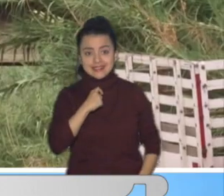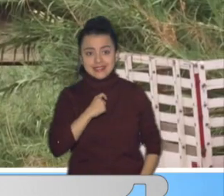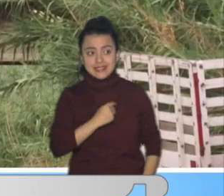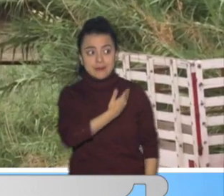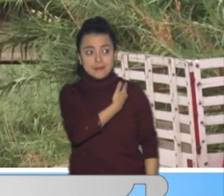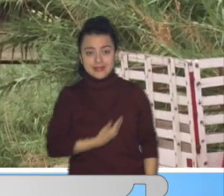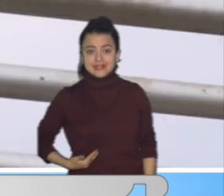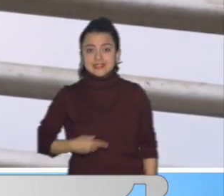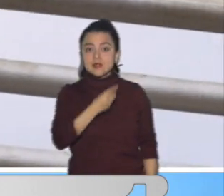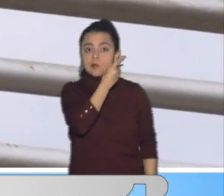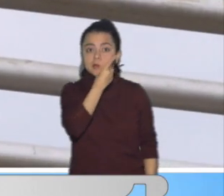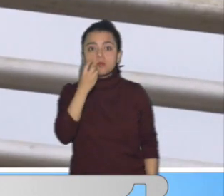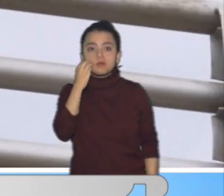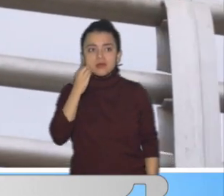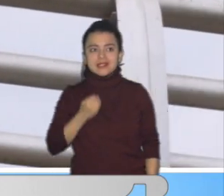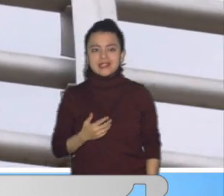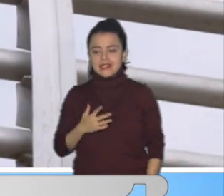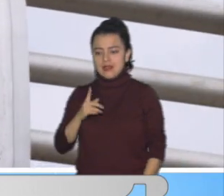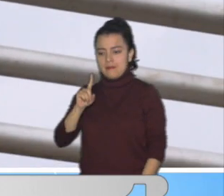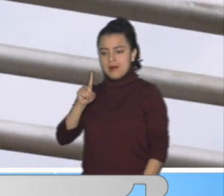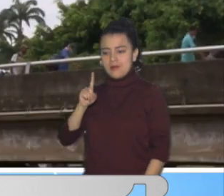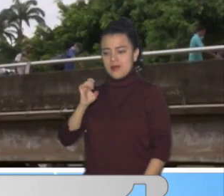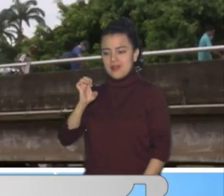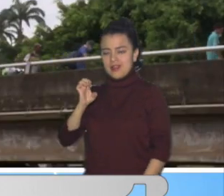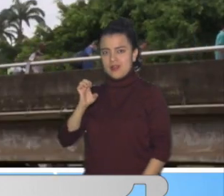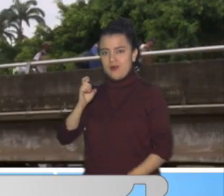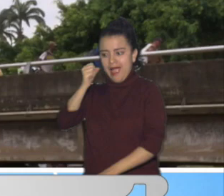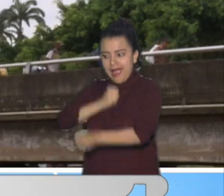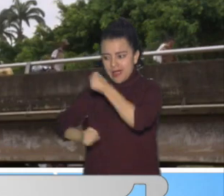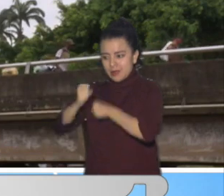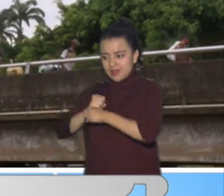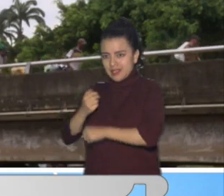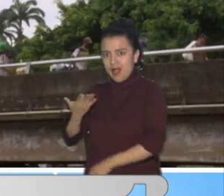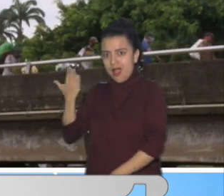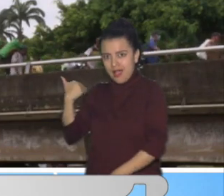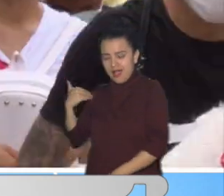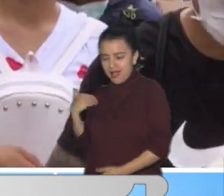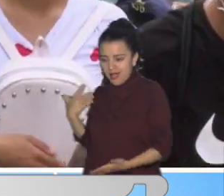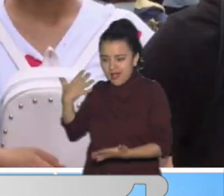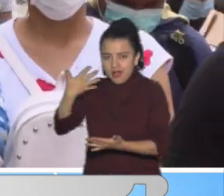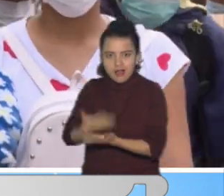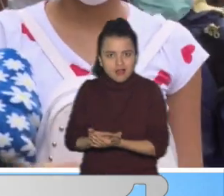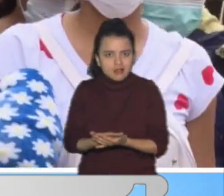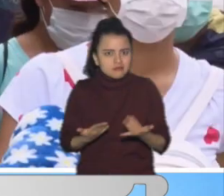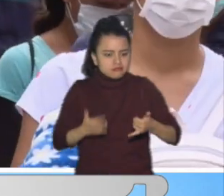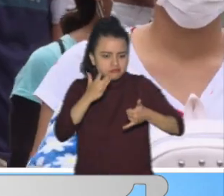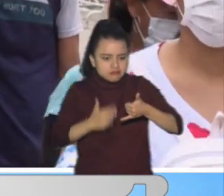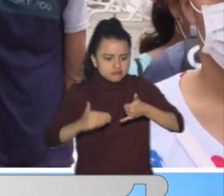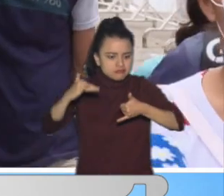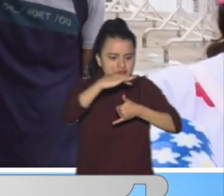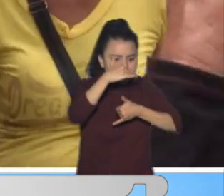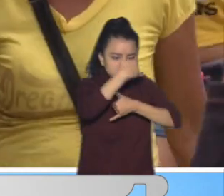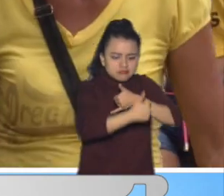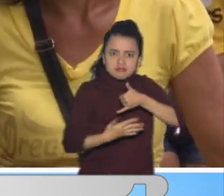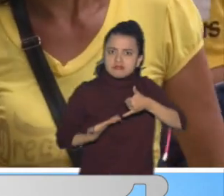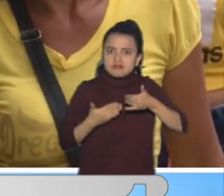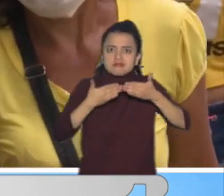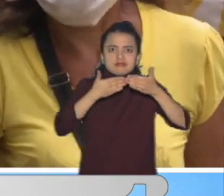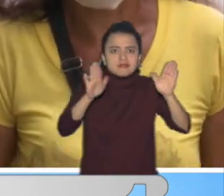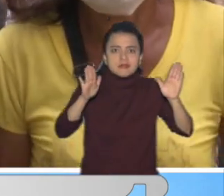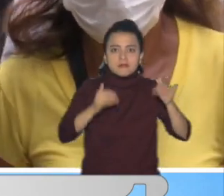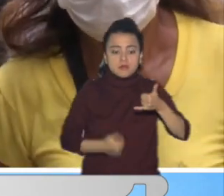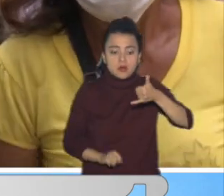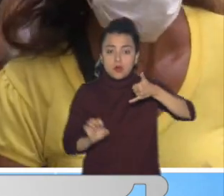están abiertas desde el 1 de junio del año pasado. Fronteras abiertas en diferentes dimensiones. Hemos avanzado en un trabajo con el